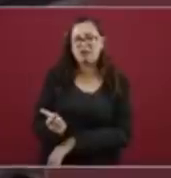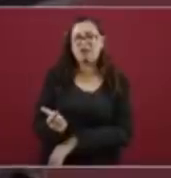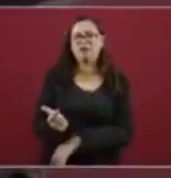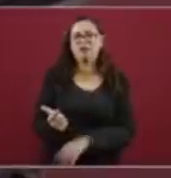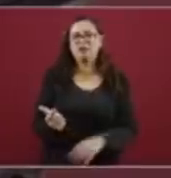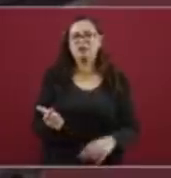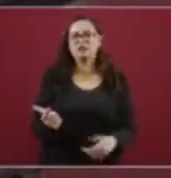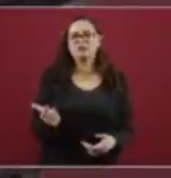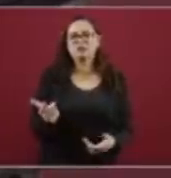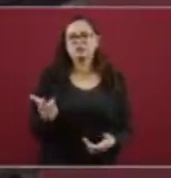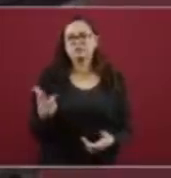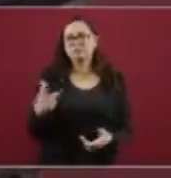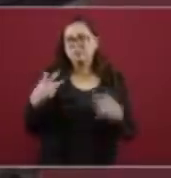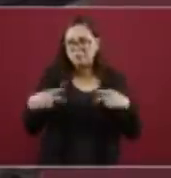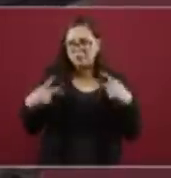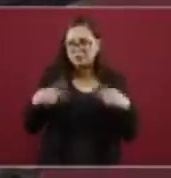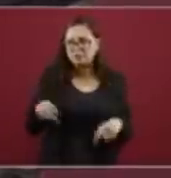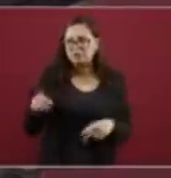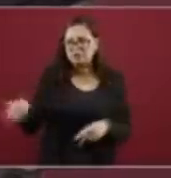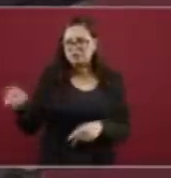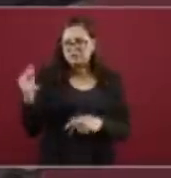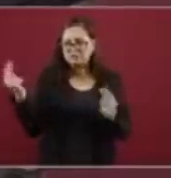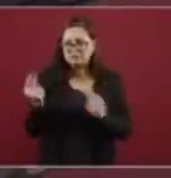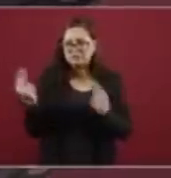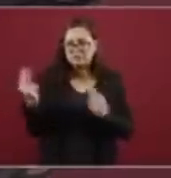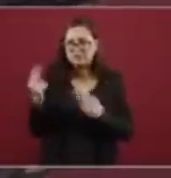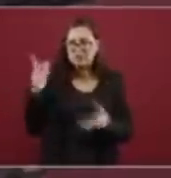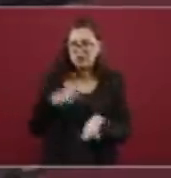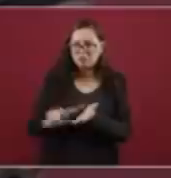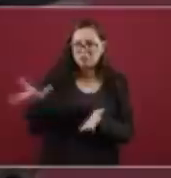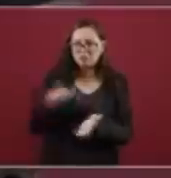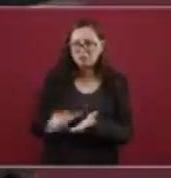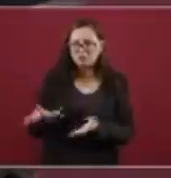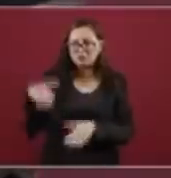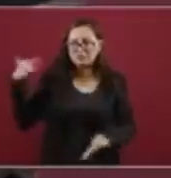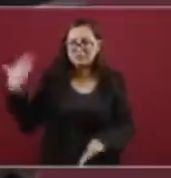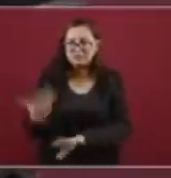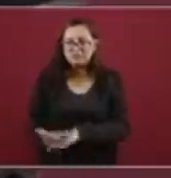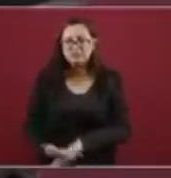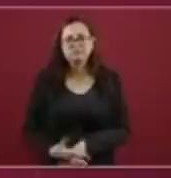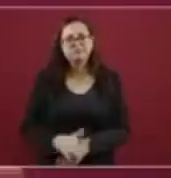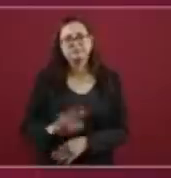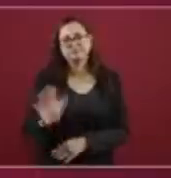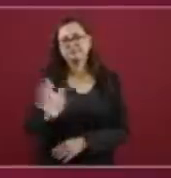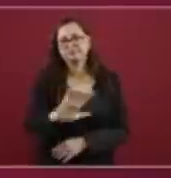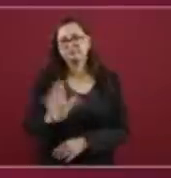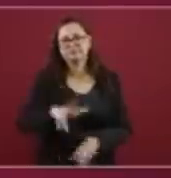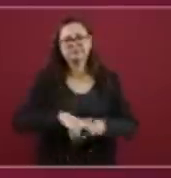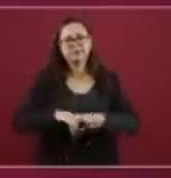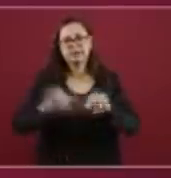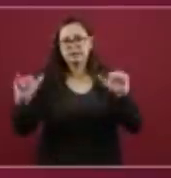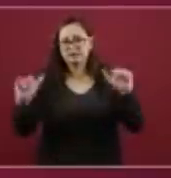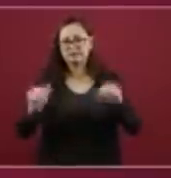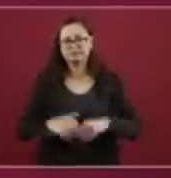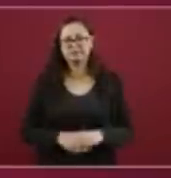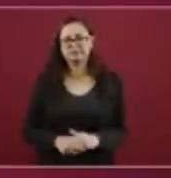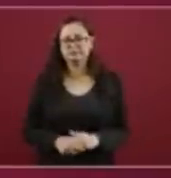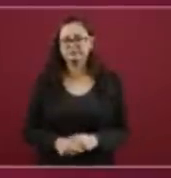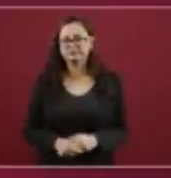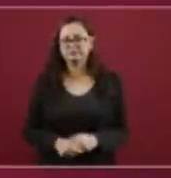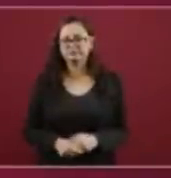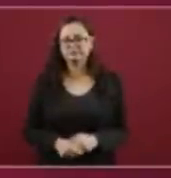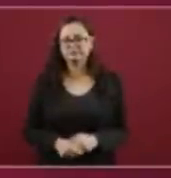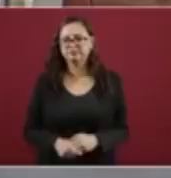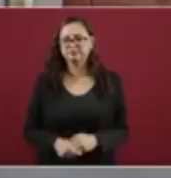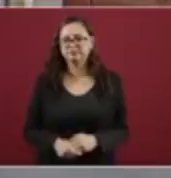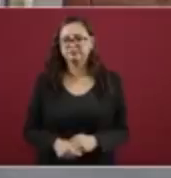los ciudadanos y de la gente que necesita apoyos. De ninguna manera, de ninguna forma.